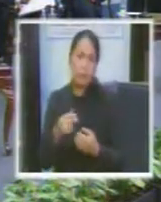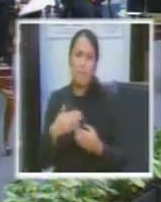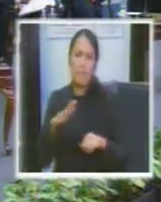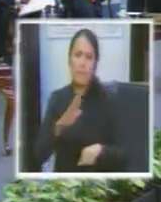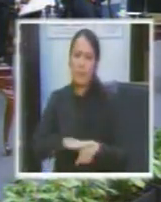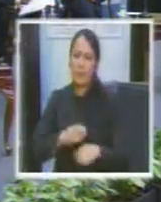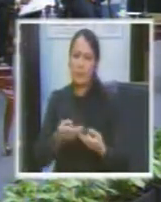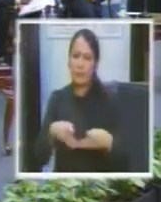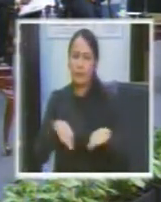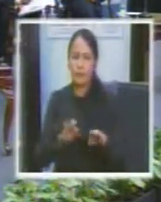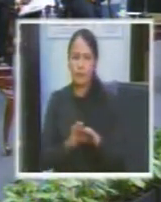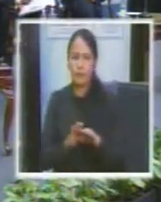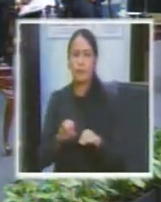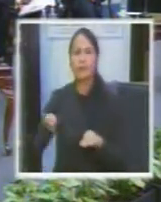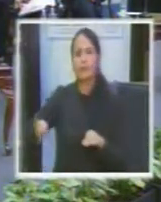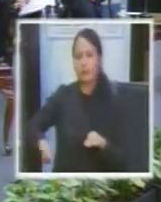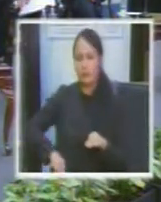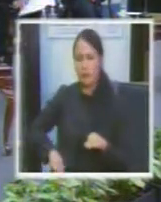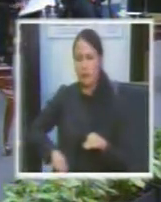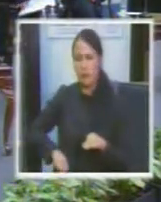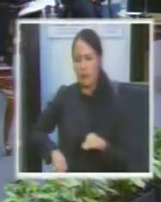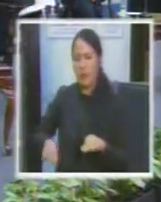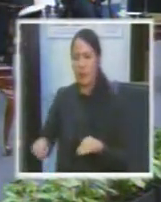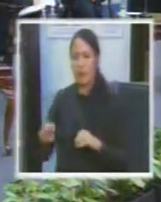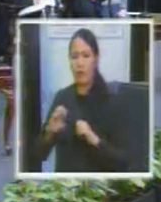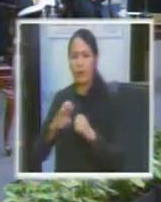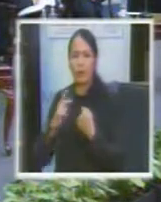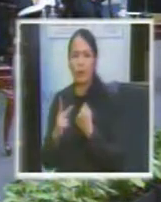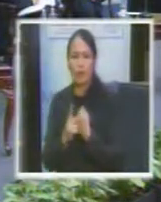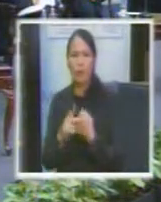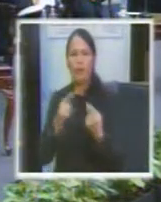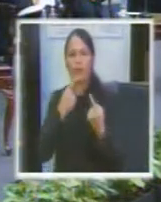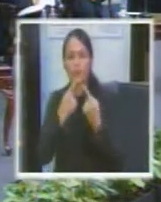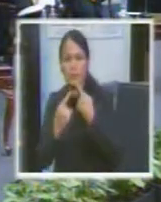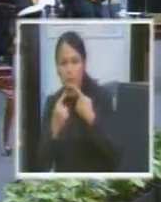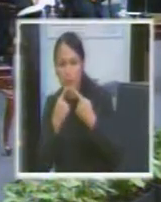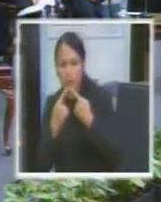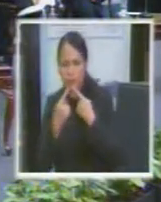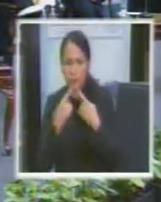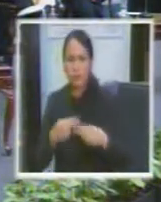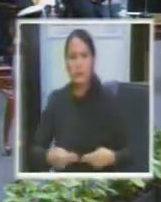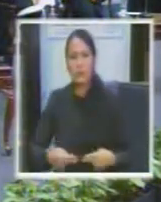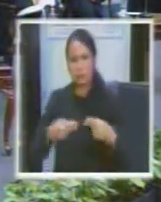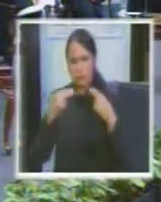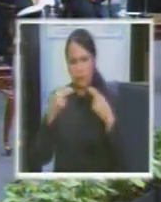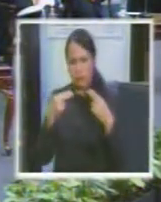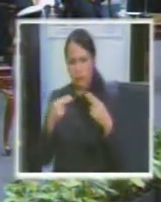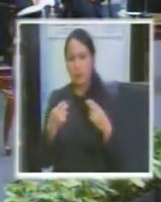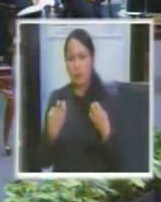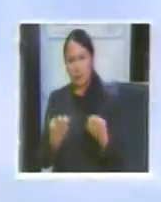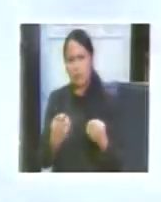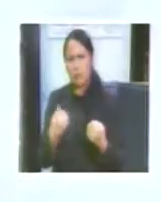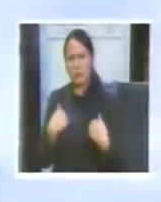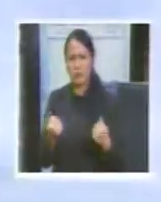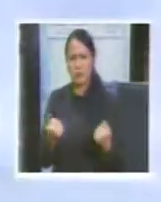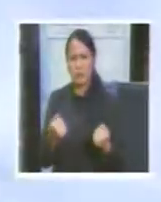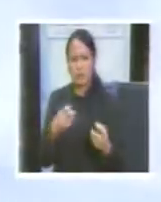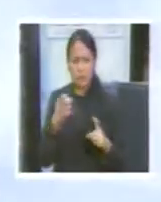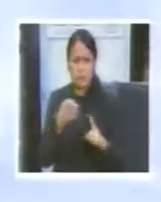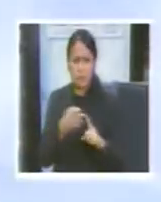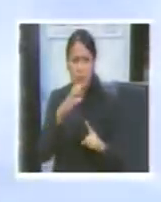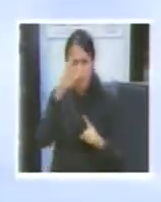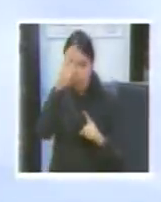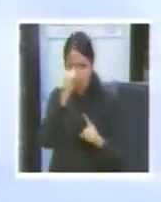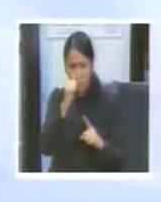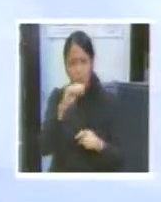importante detrás del interés europeo por esa negociación. Entonces, en concreto, creo que ha sido un acuerdo muy exitoso,